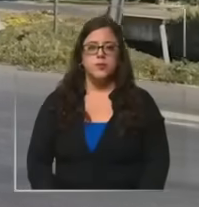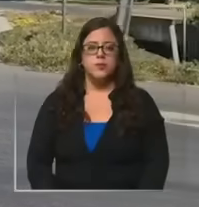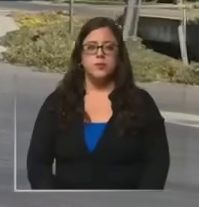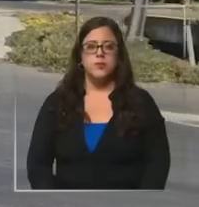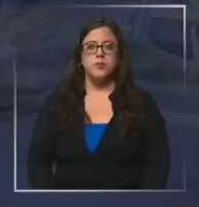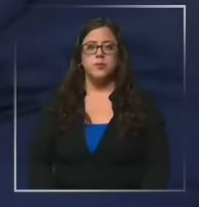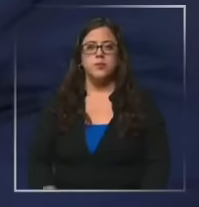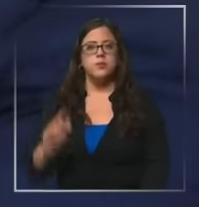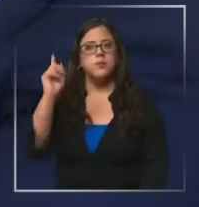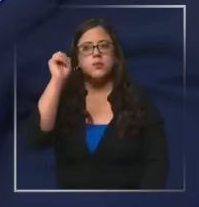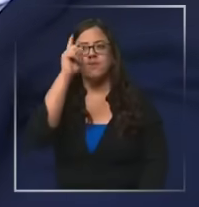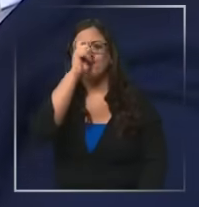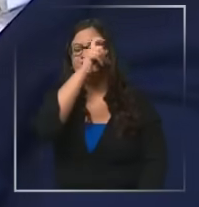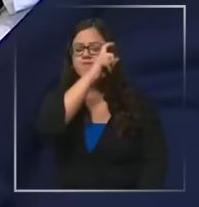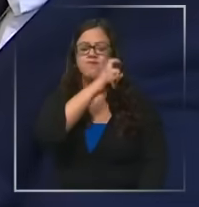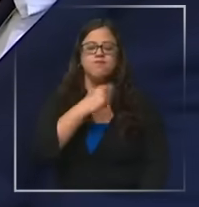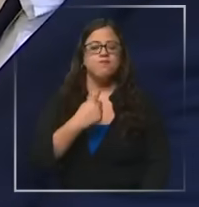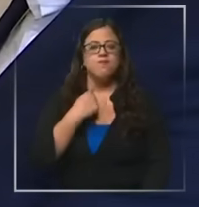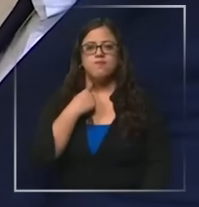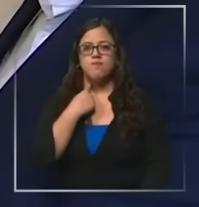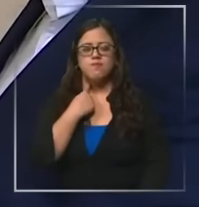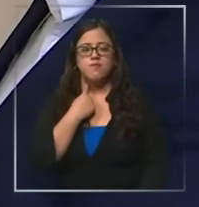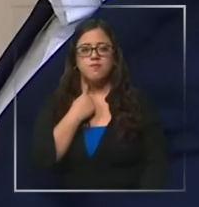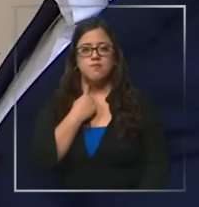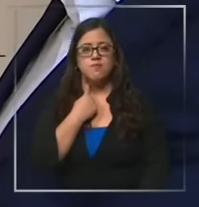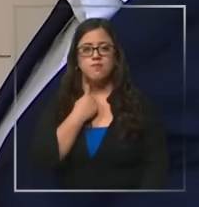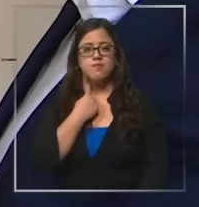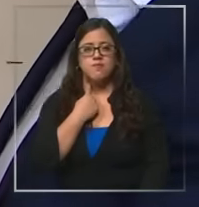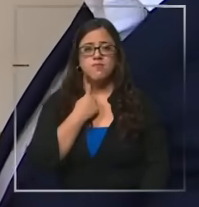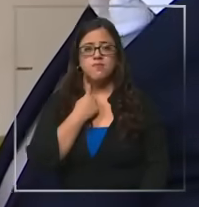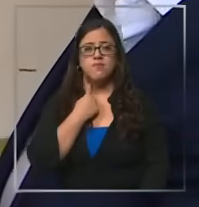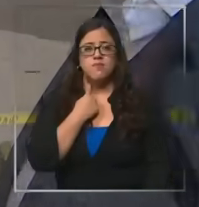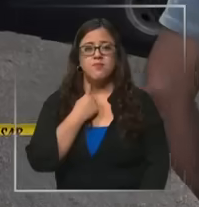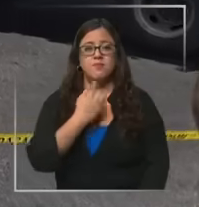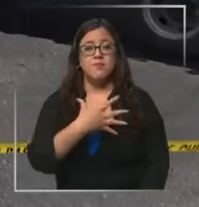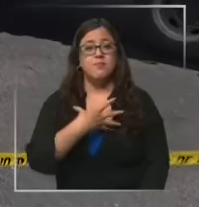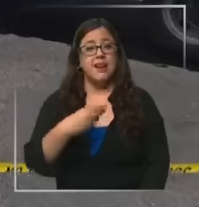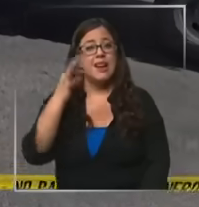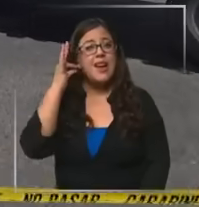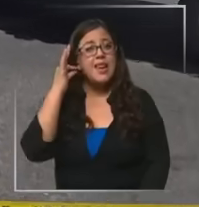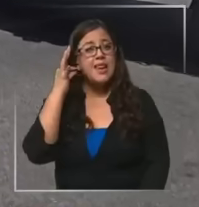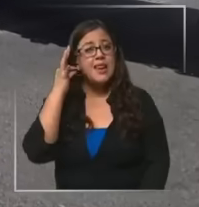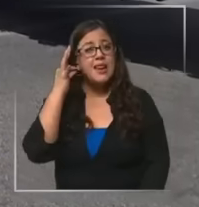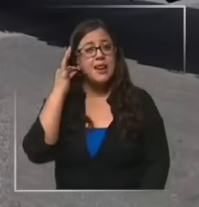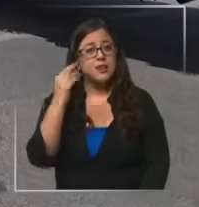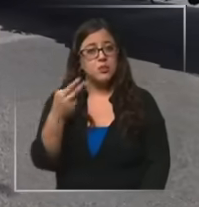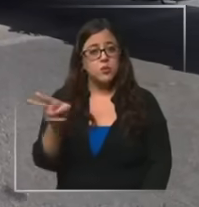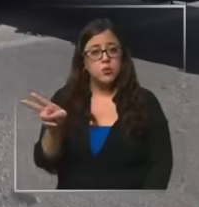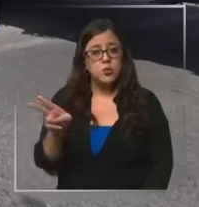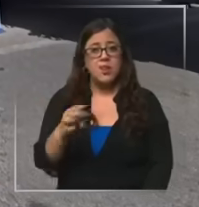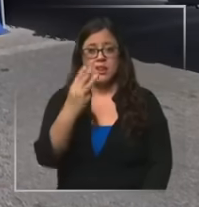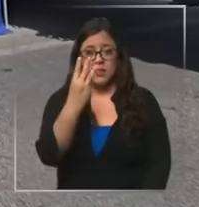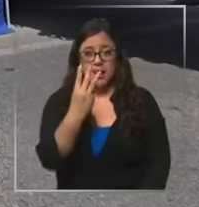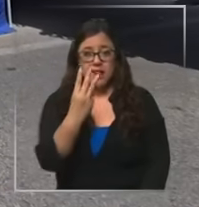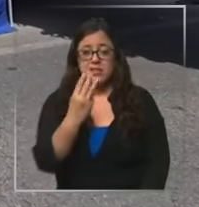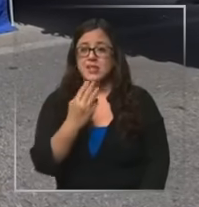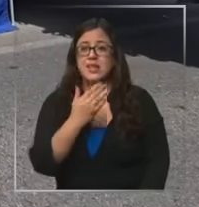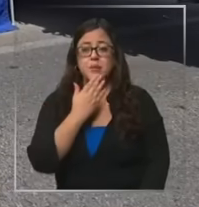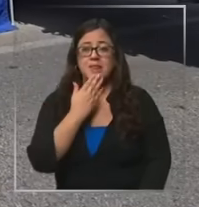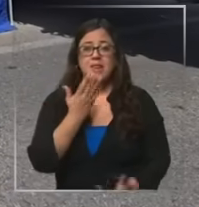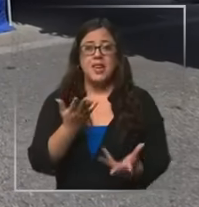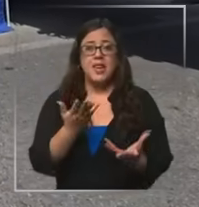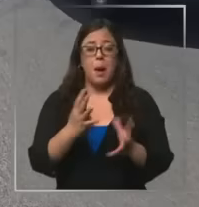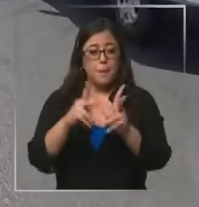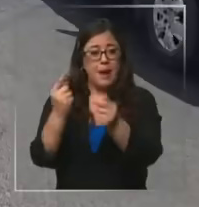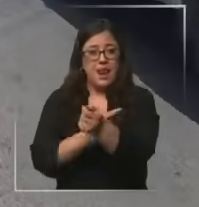Muy difícil, fue un golpe muy grande, sobre todo para la hija de él, que son tres. Para toda la familia fue